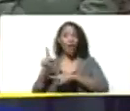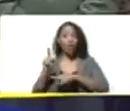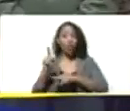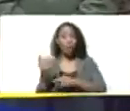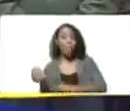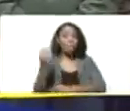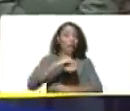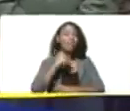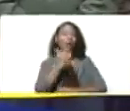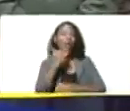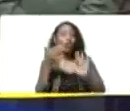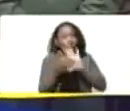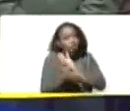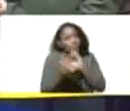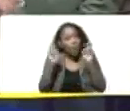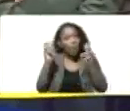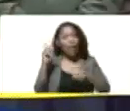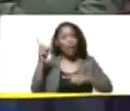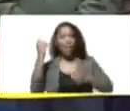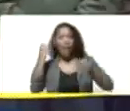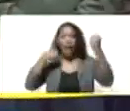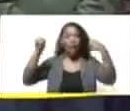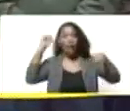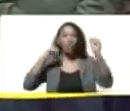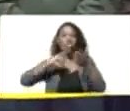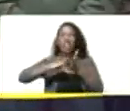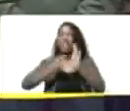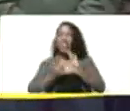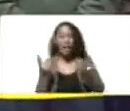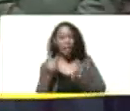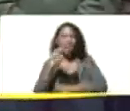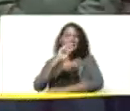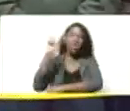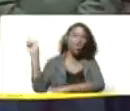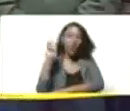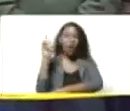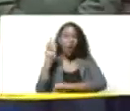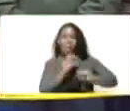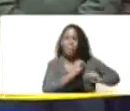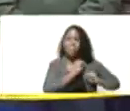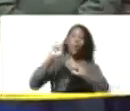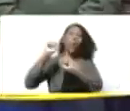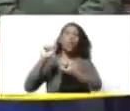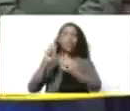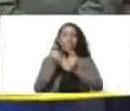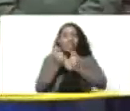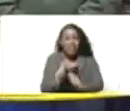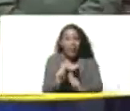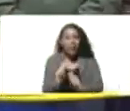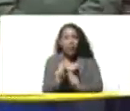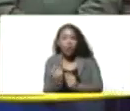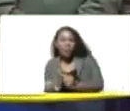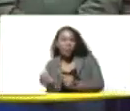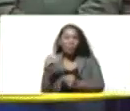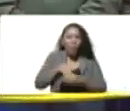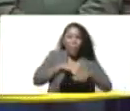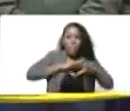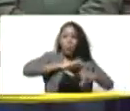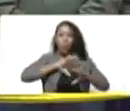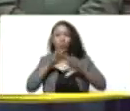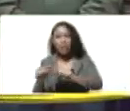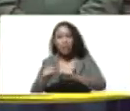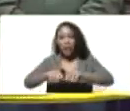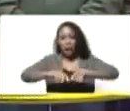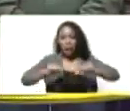Caracas, fue la rebelión del venezolanazo contra el intento de colonización de la